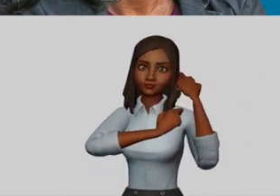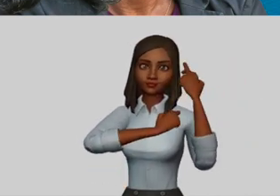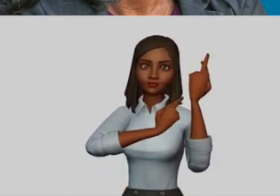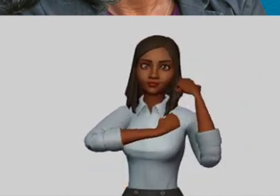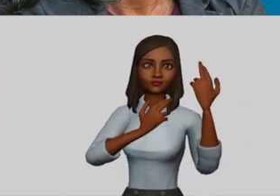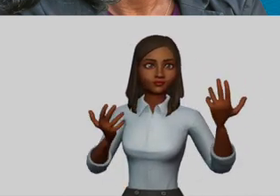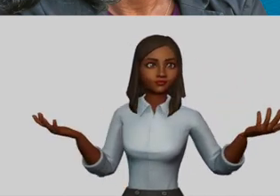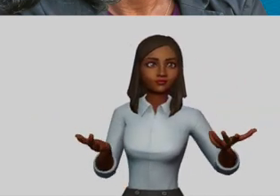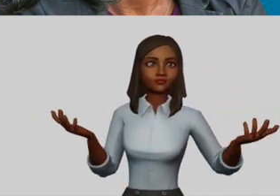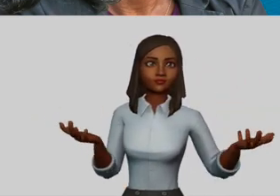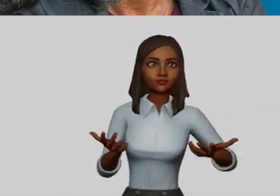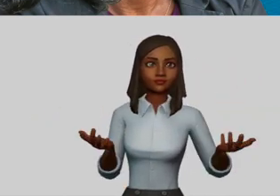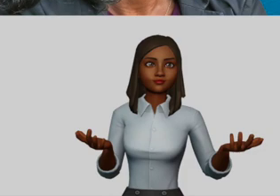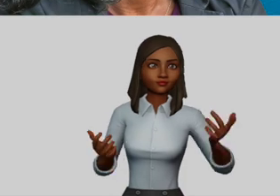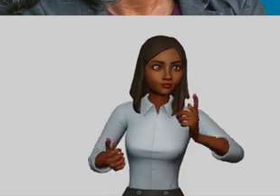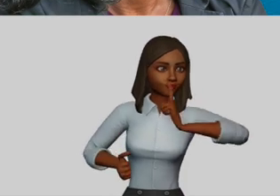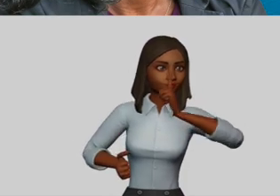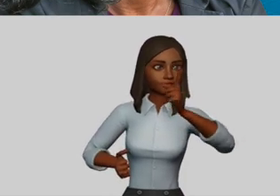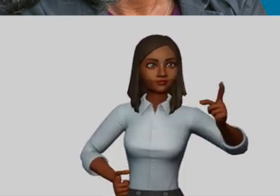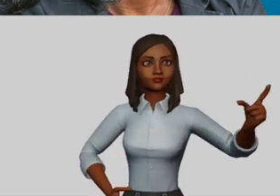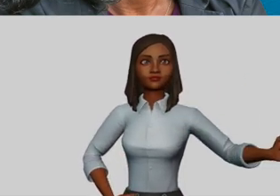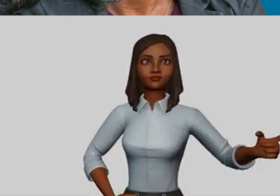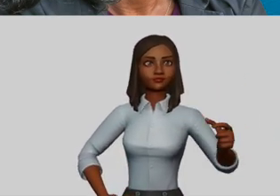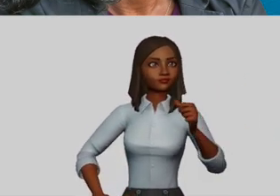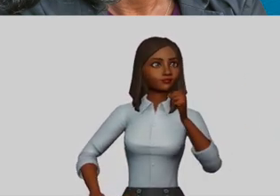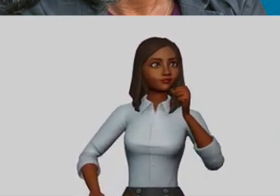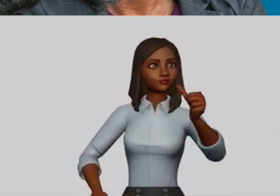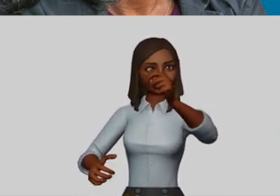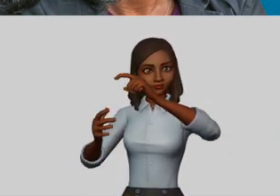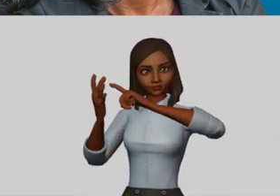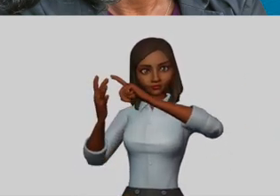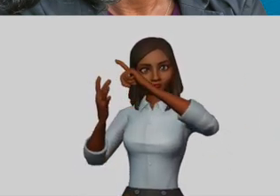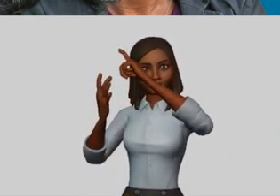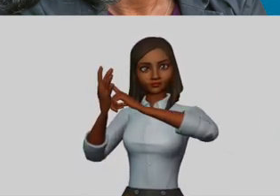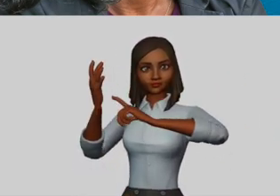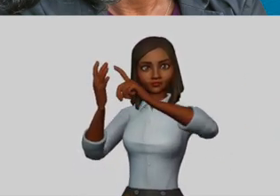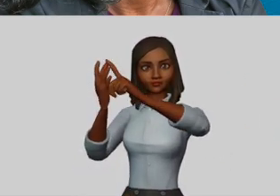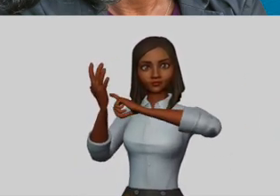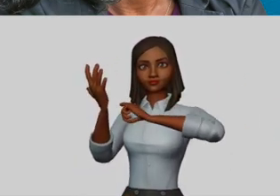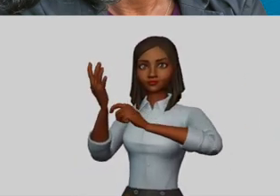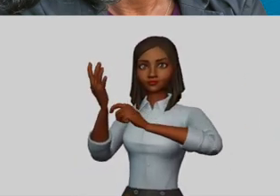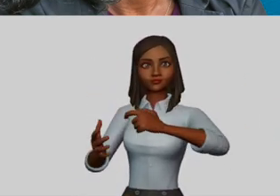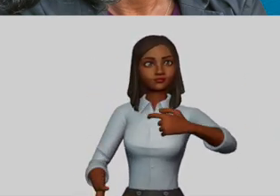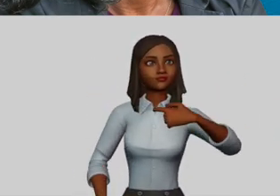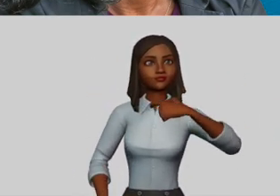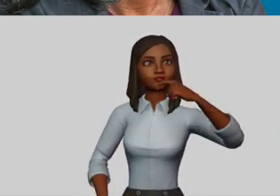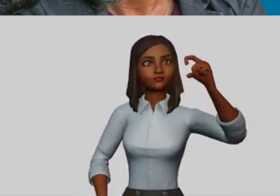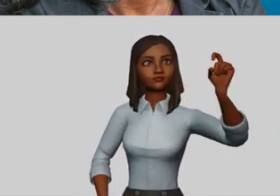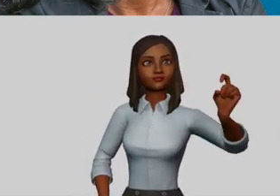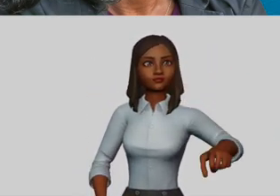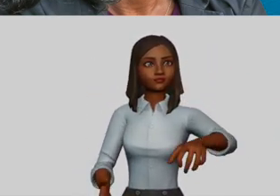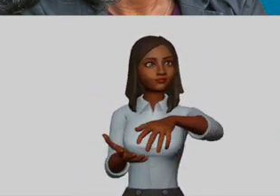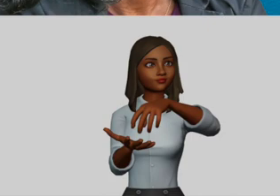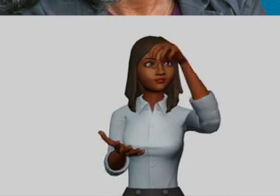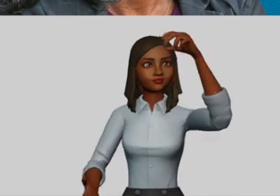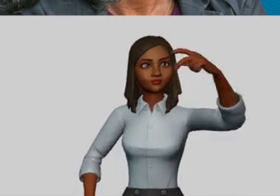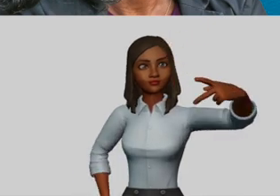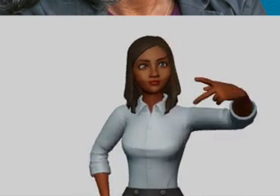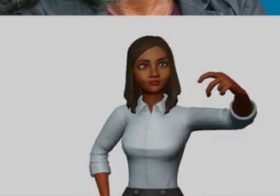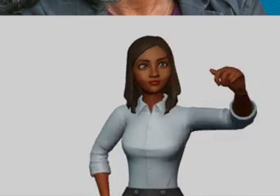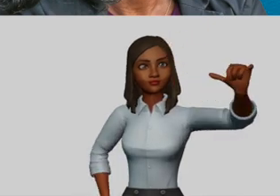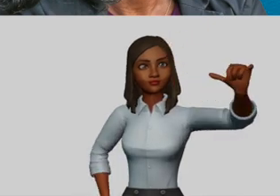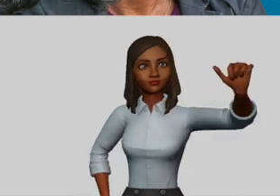inteligente. Fue el que me dio, él fue que sacó la idea, para serte sincera. Uh-huh. Y